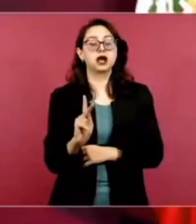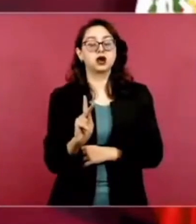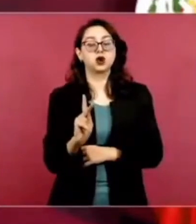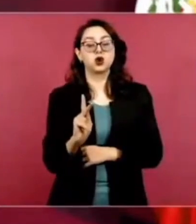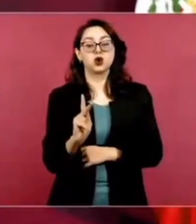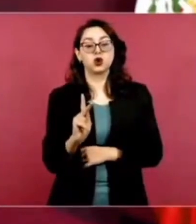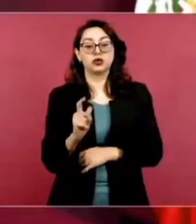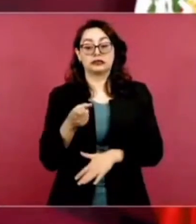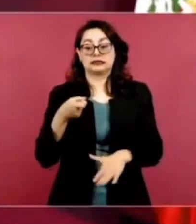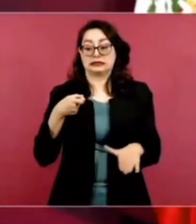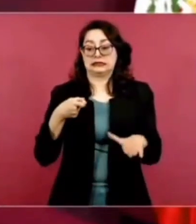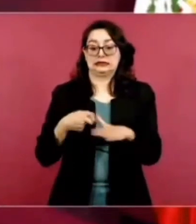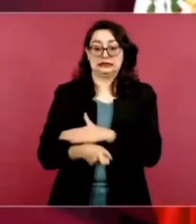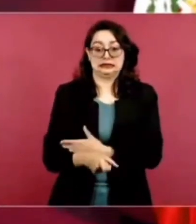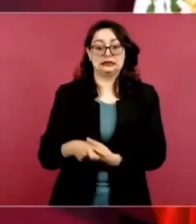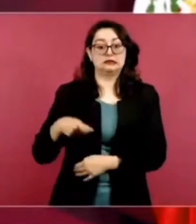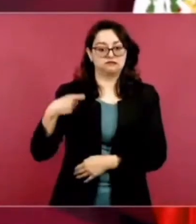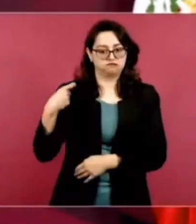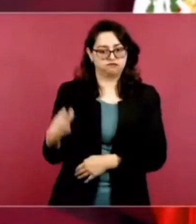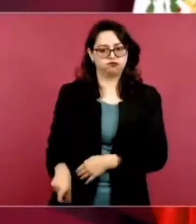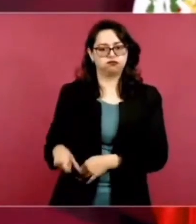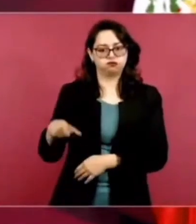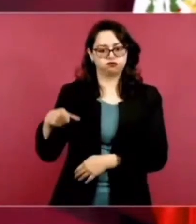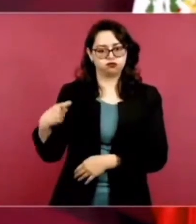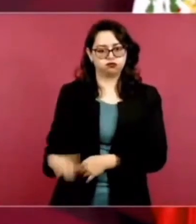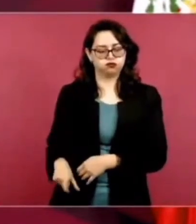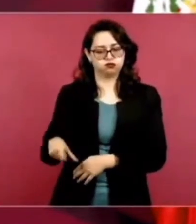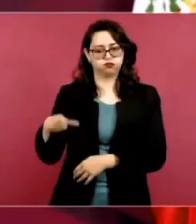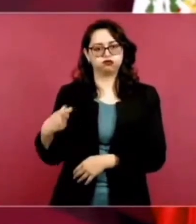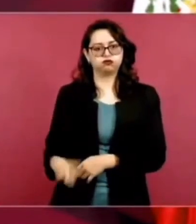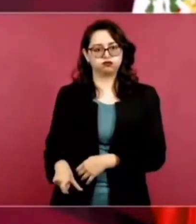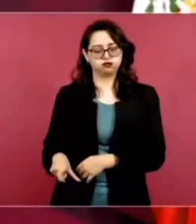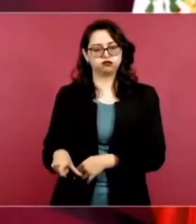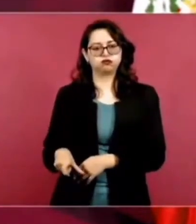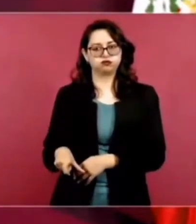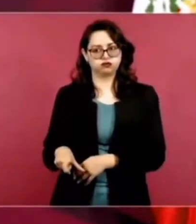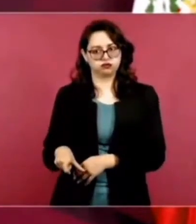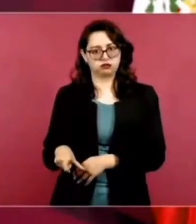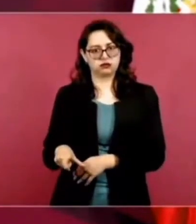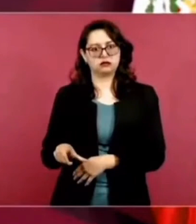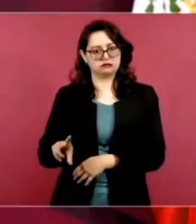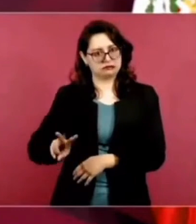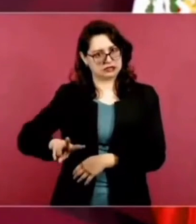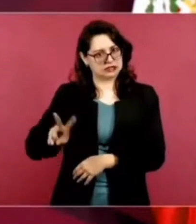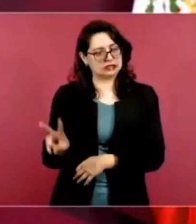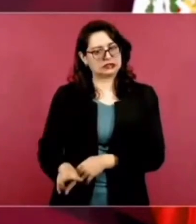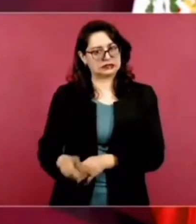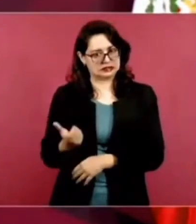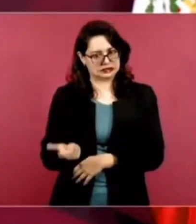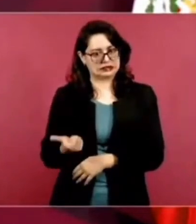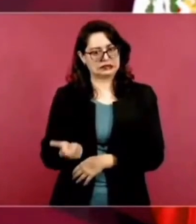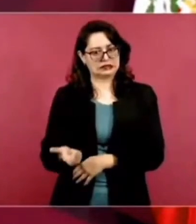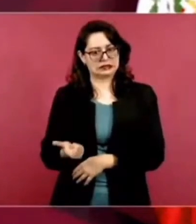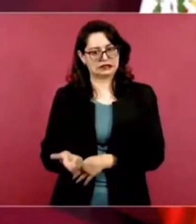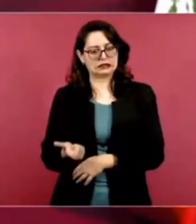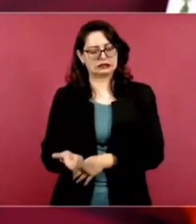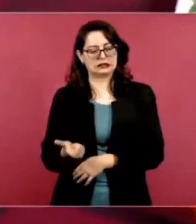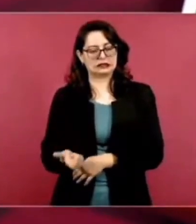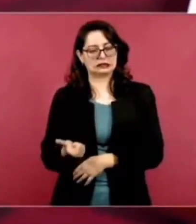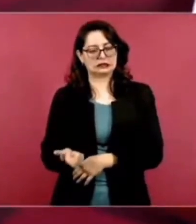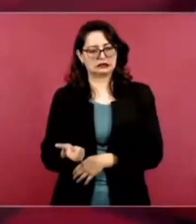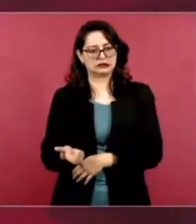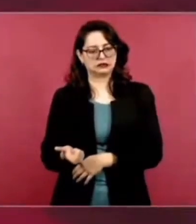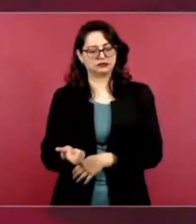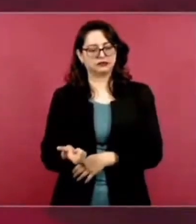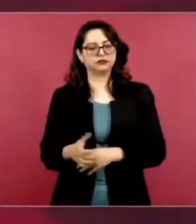maíz blanco de variedades criollas, nativas. Ya ven